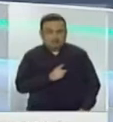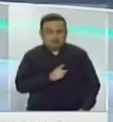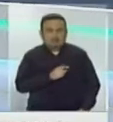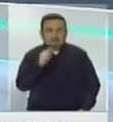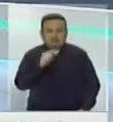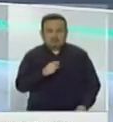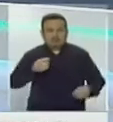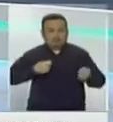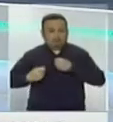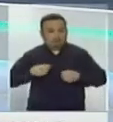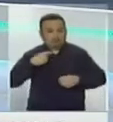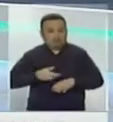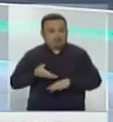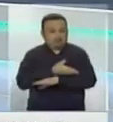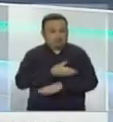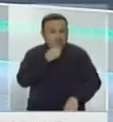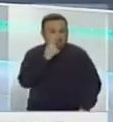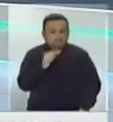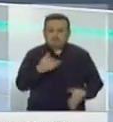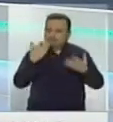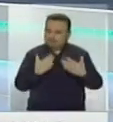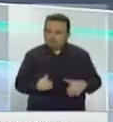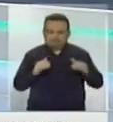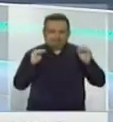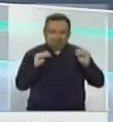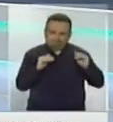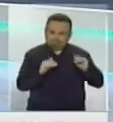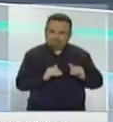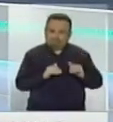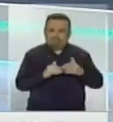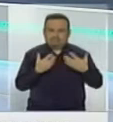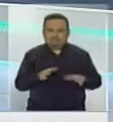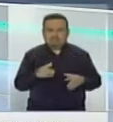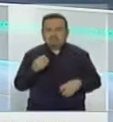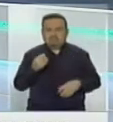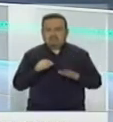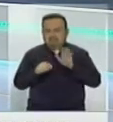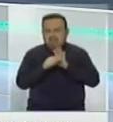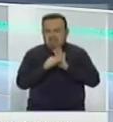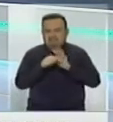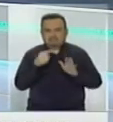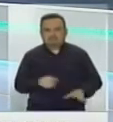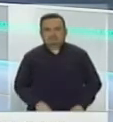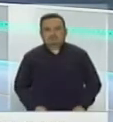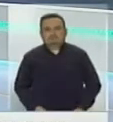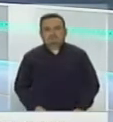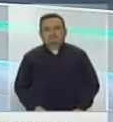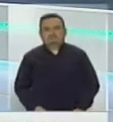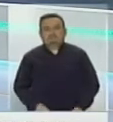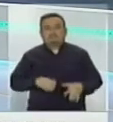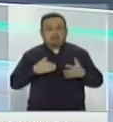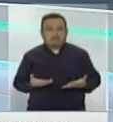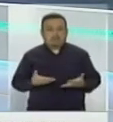que el comercio desde antes de octubre ya venía con cifras malas, ya venía con cifras en rojo. Claro.